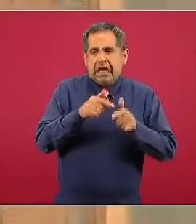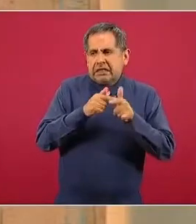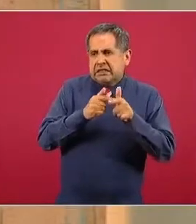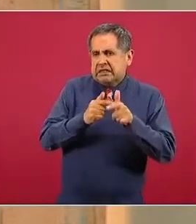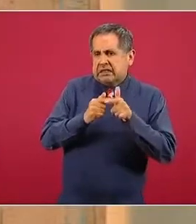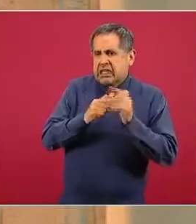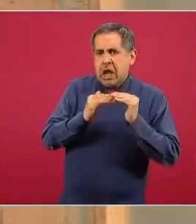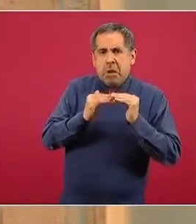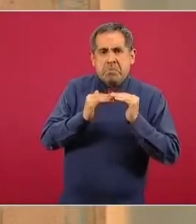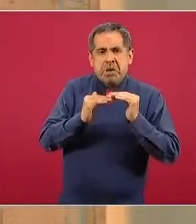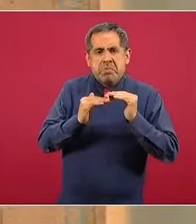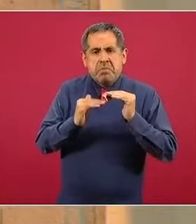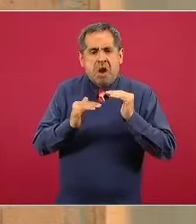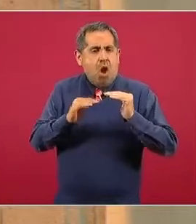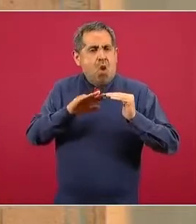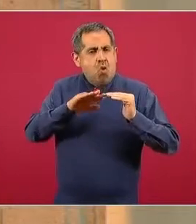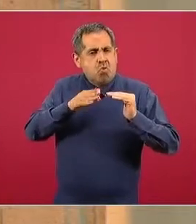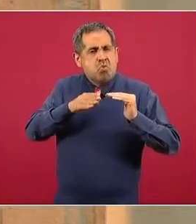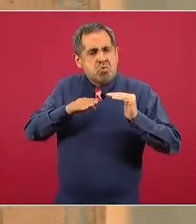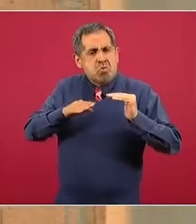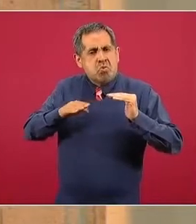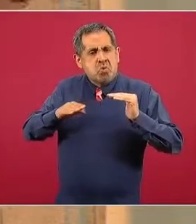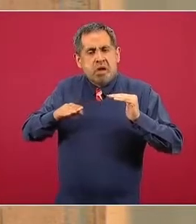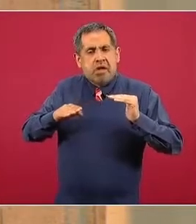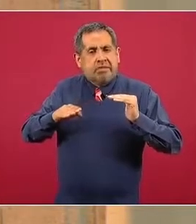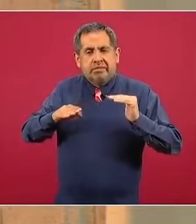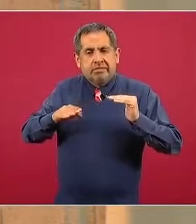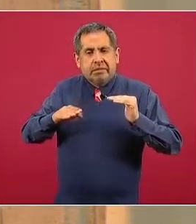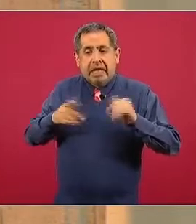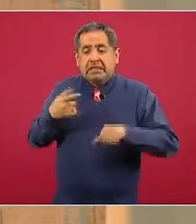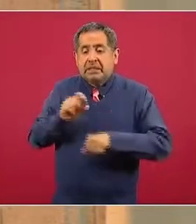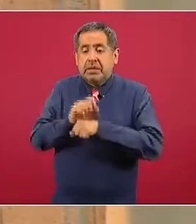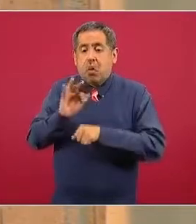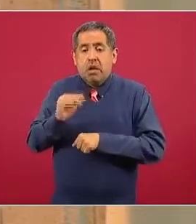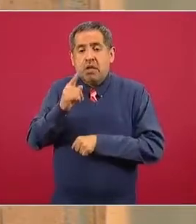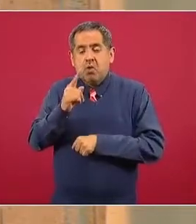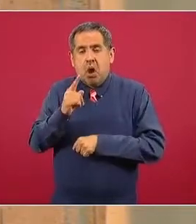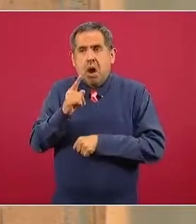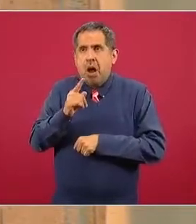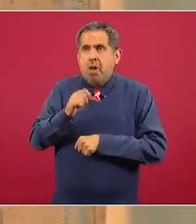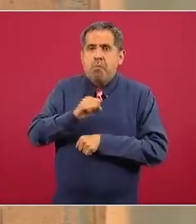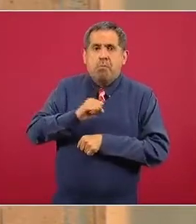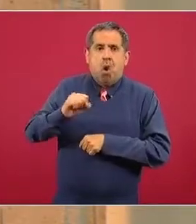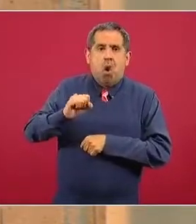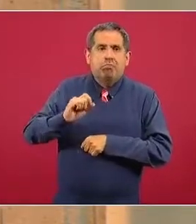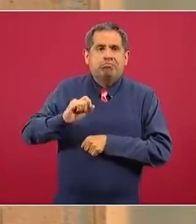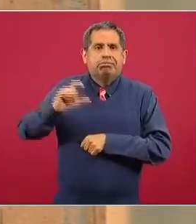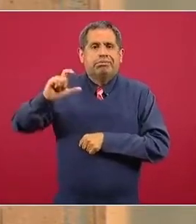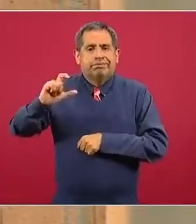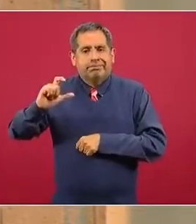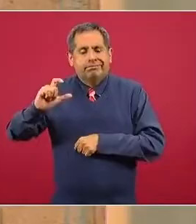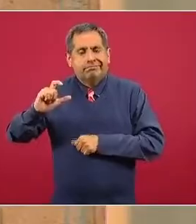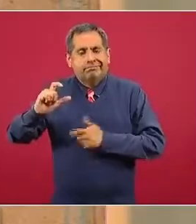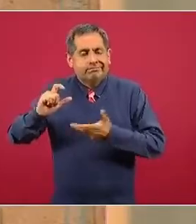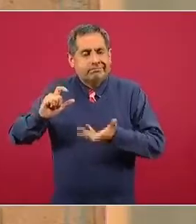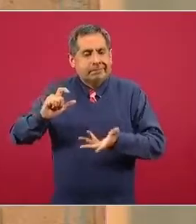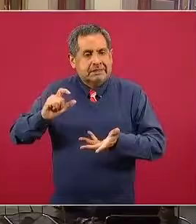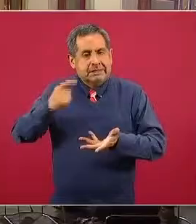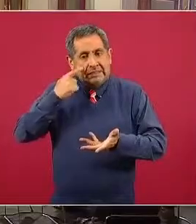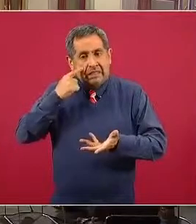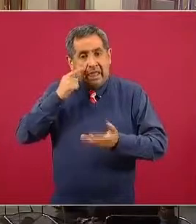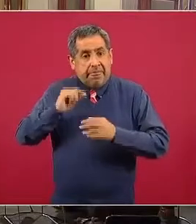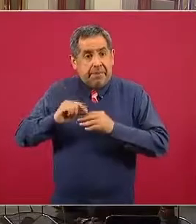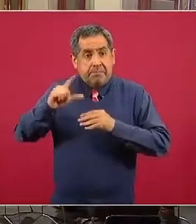con ese comportamiento ondulado en la semana 41, más bien la 41 es la que ahora tiene ese incremento, que